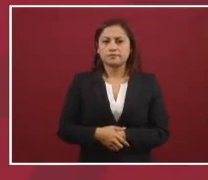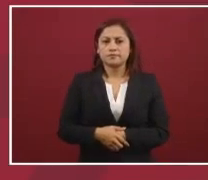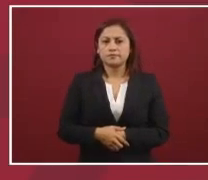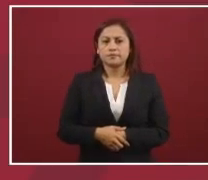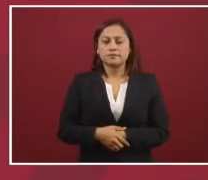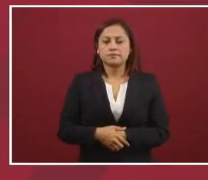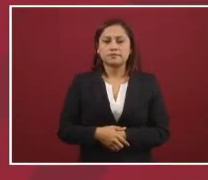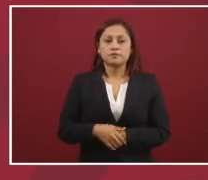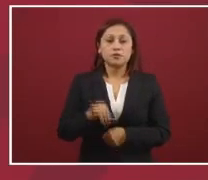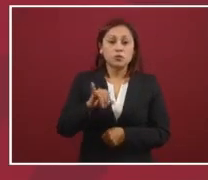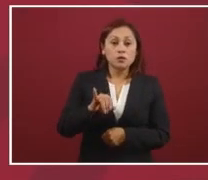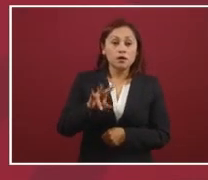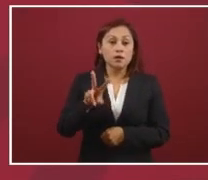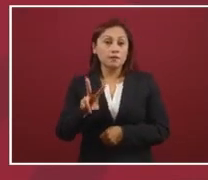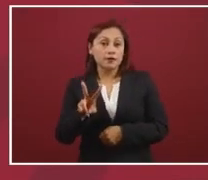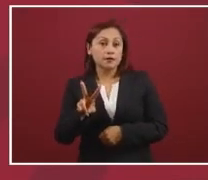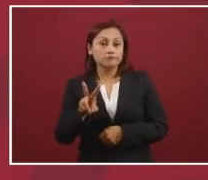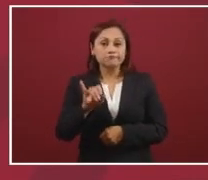¿Jueves o viernes?